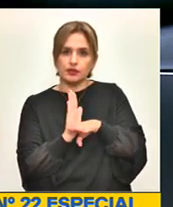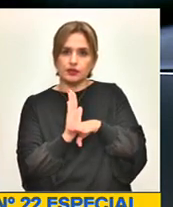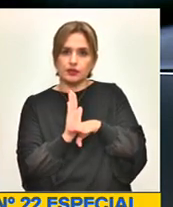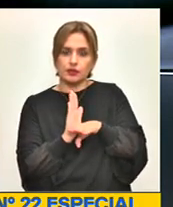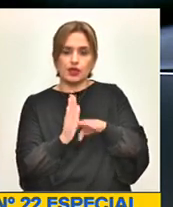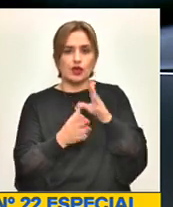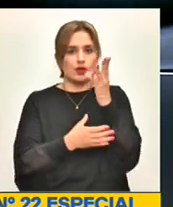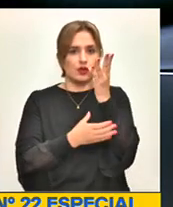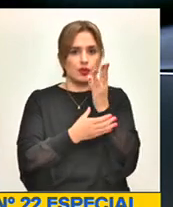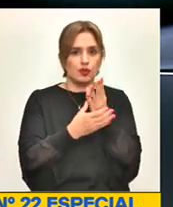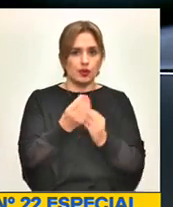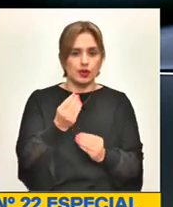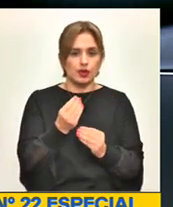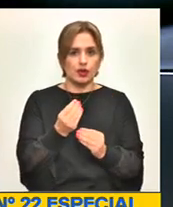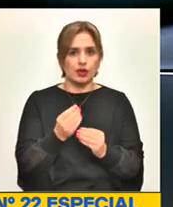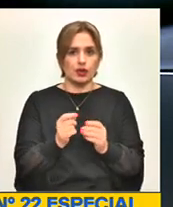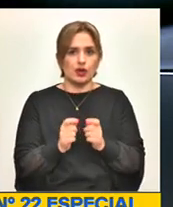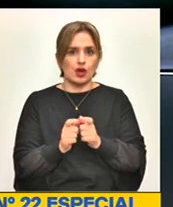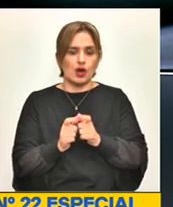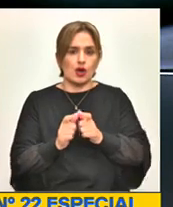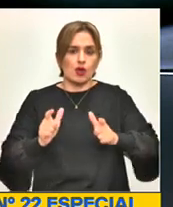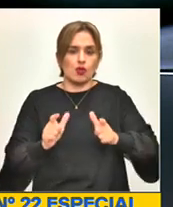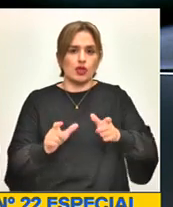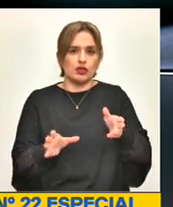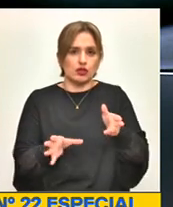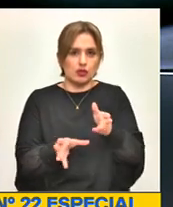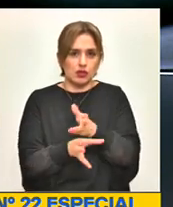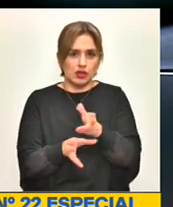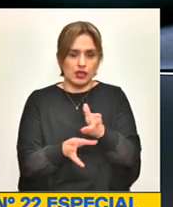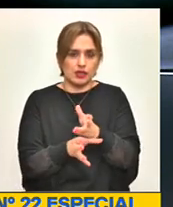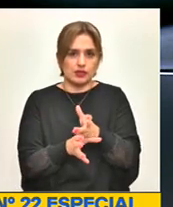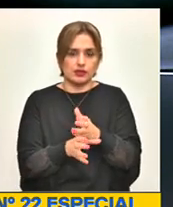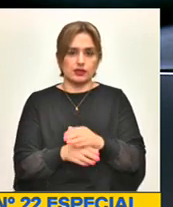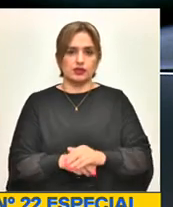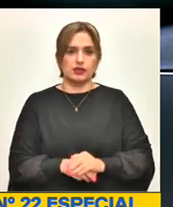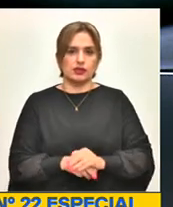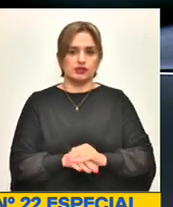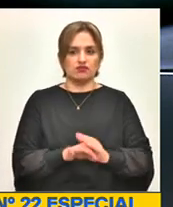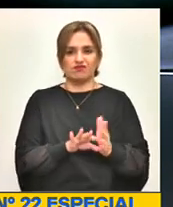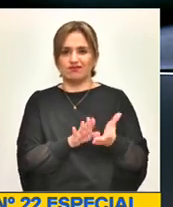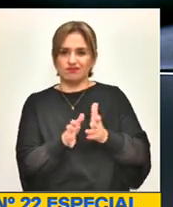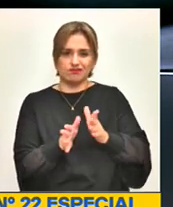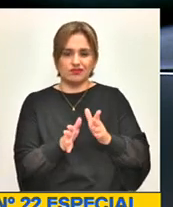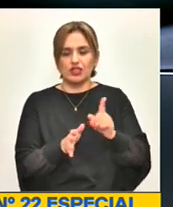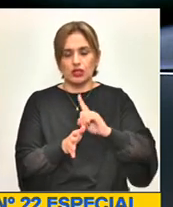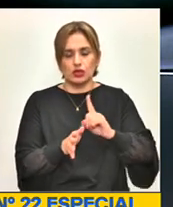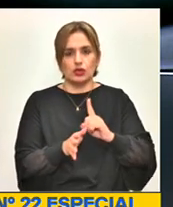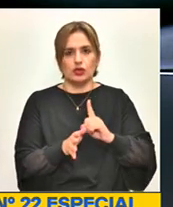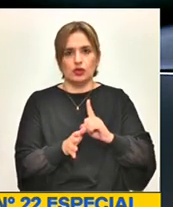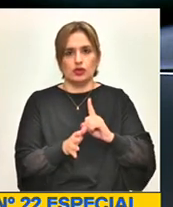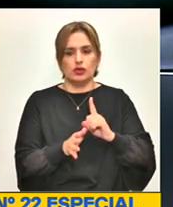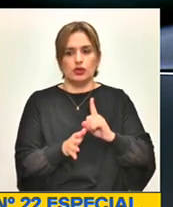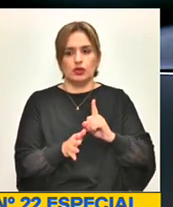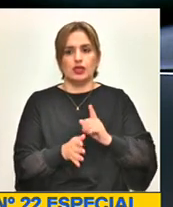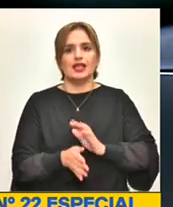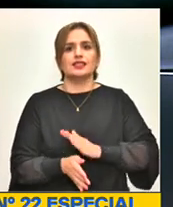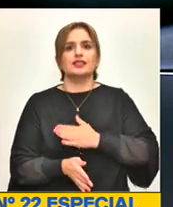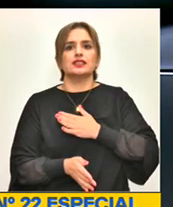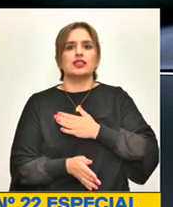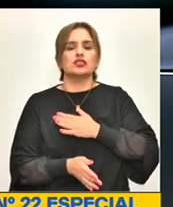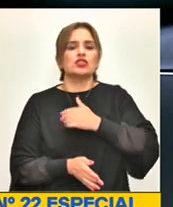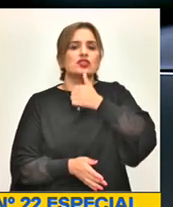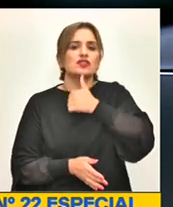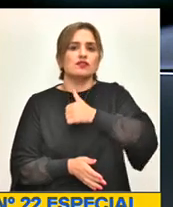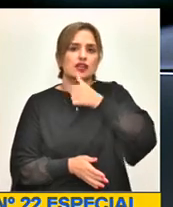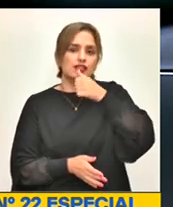fin a una escalada de violencia desmedida sin matices ni medias tintas que aumenten la percepción de impunidad con